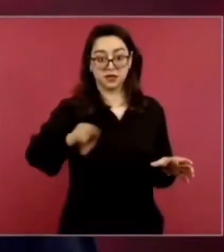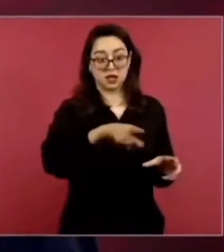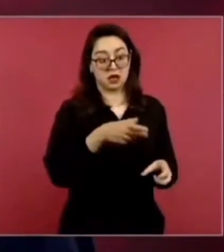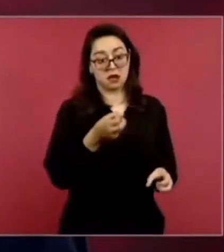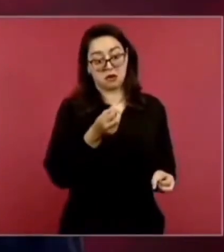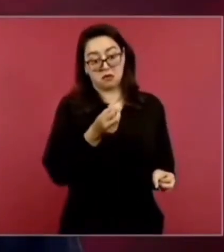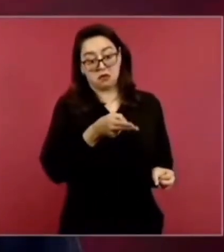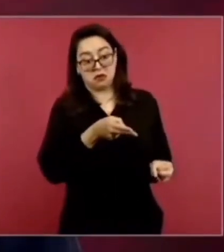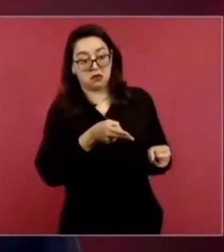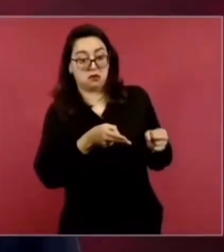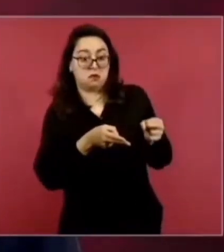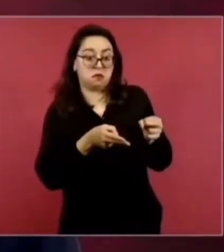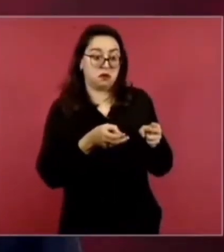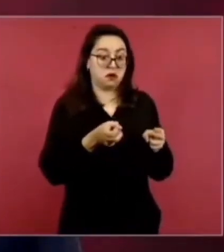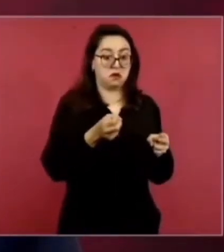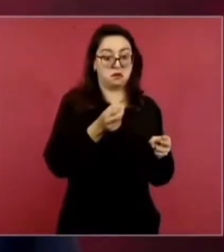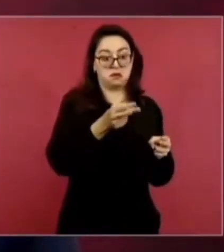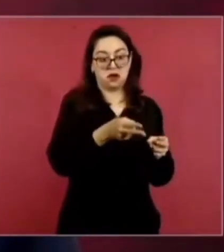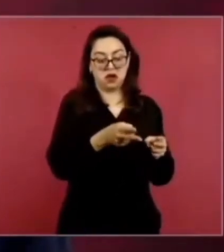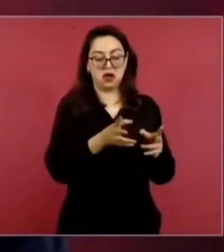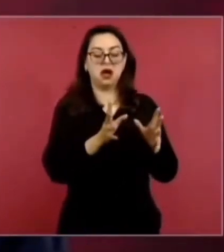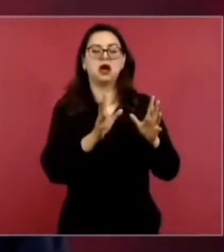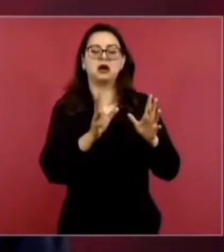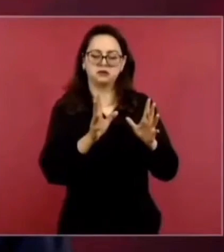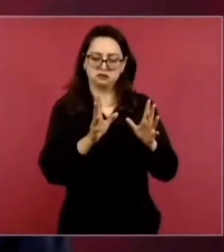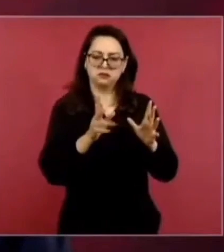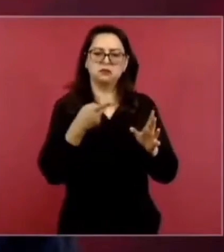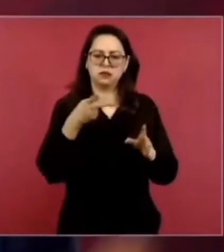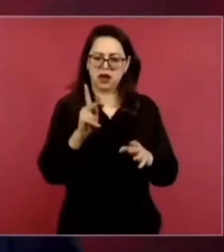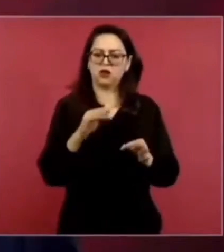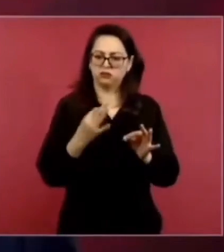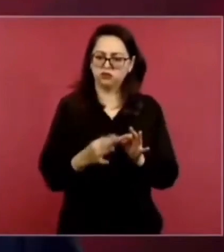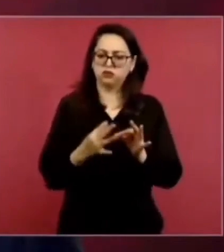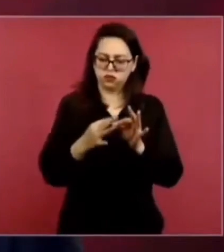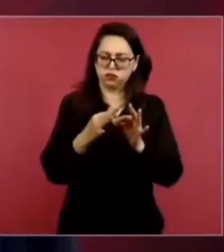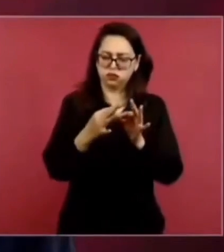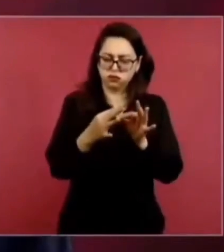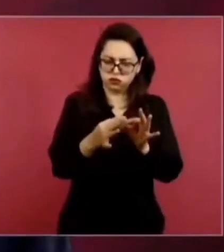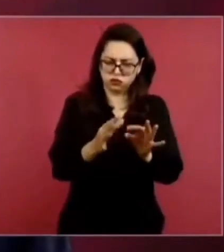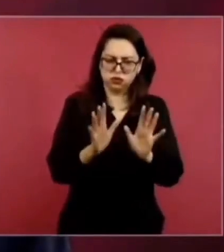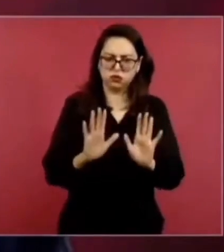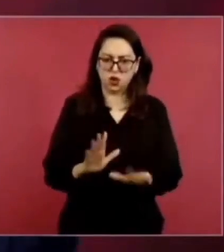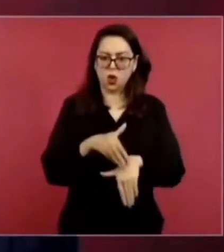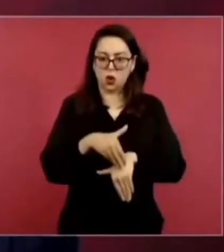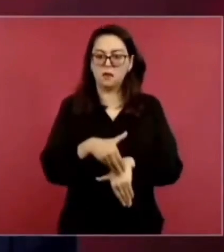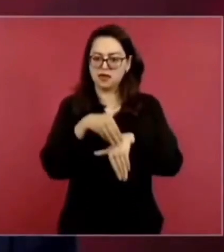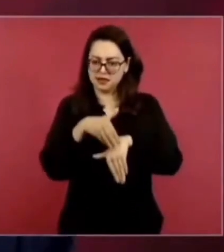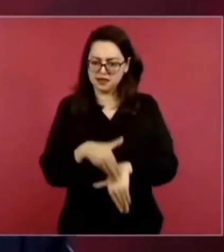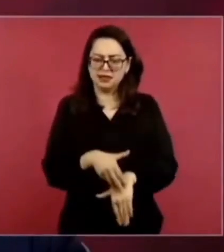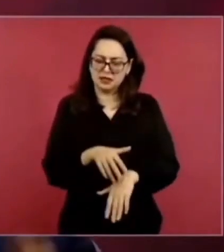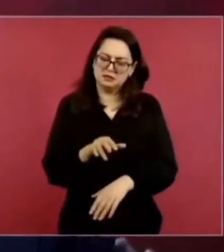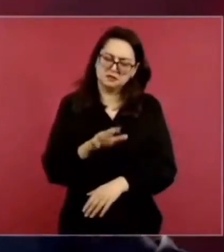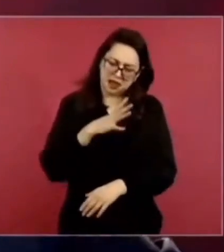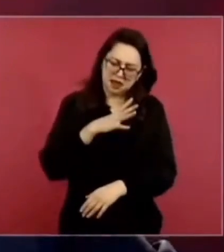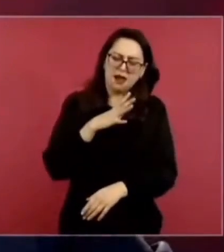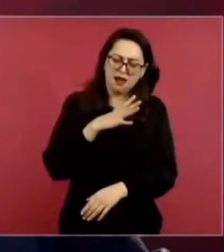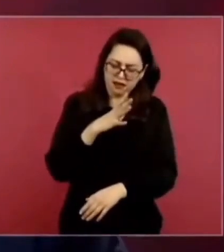nunca dejaron la disciplina y lo demostraron, porque cuando se les dijo